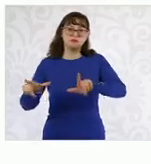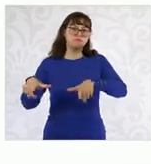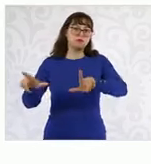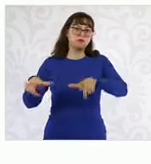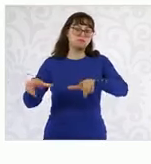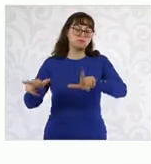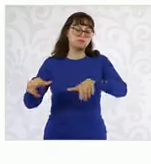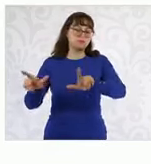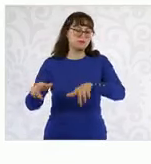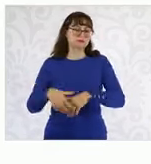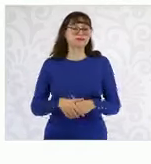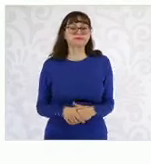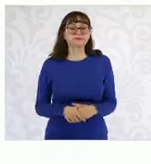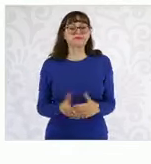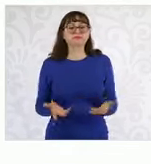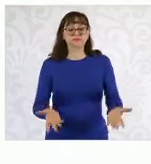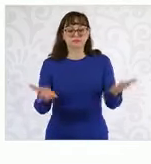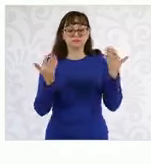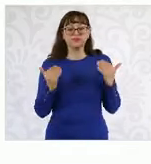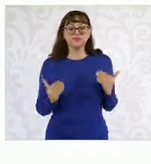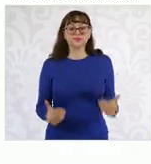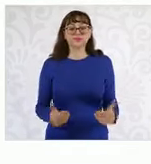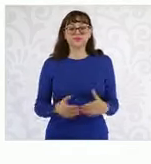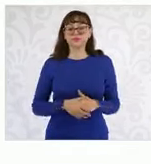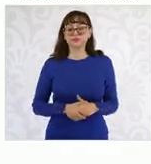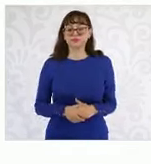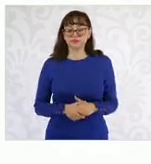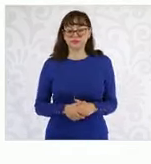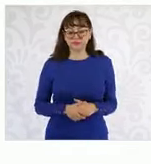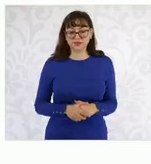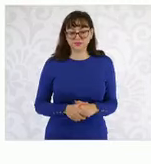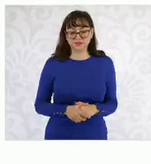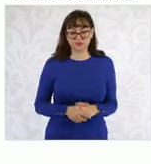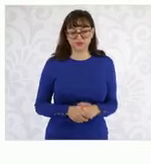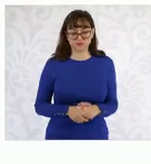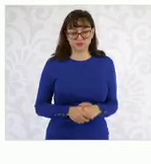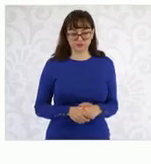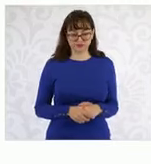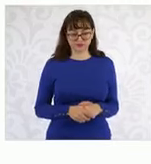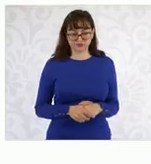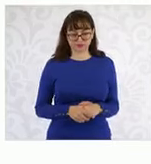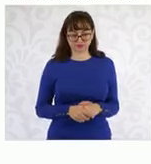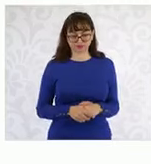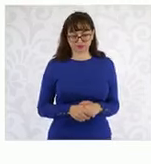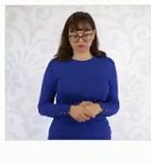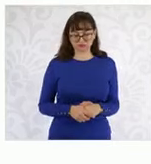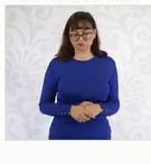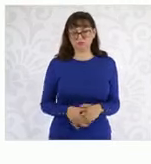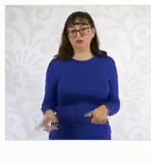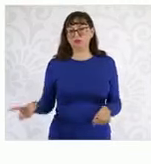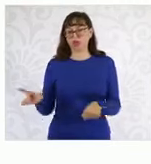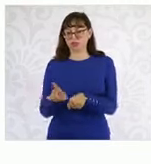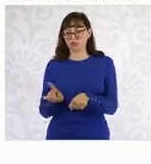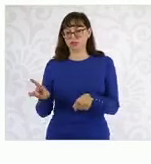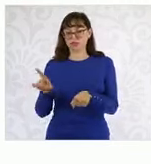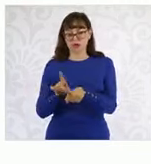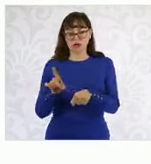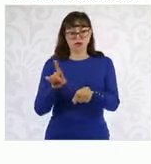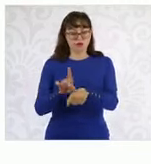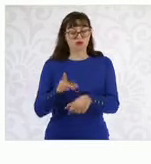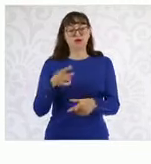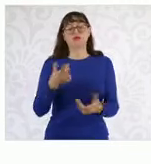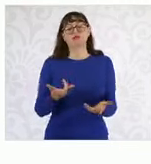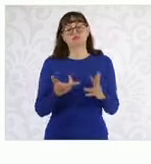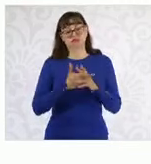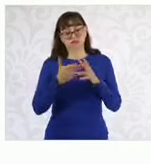por favor. Ahora, en relación con el promedio diario de víctimas de homicidio doloso cada año,